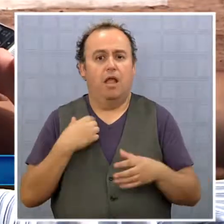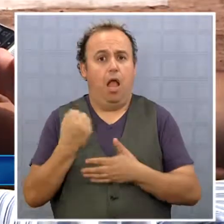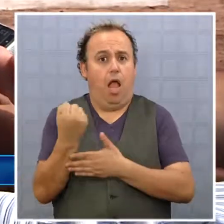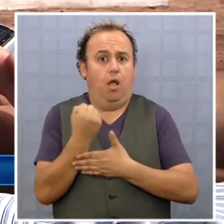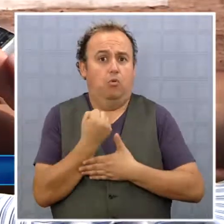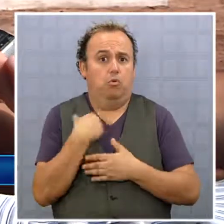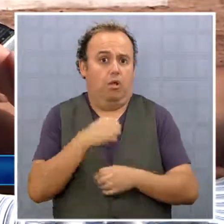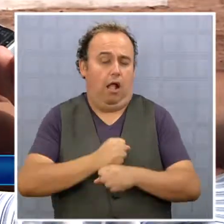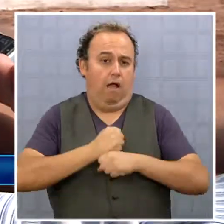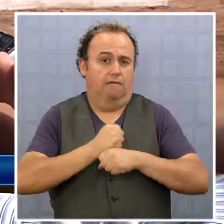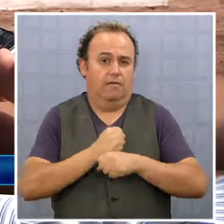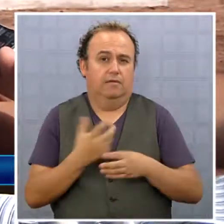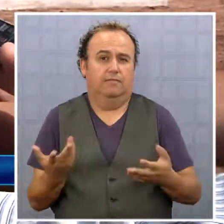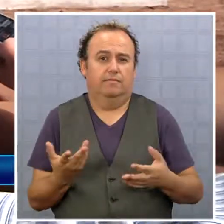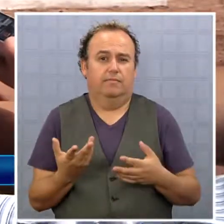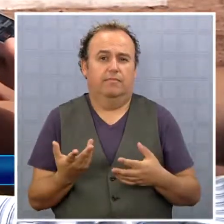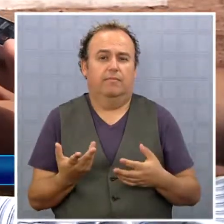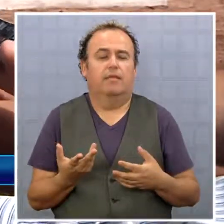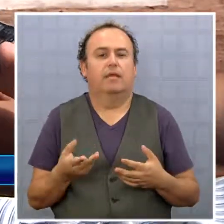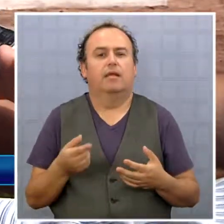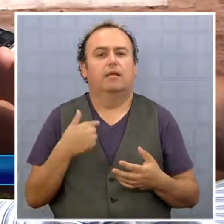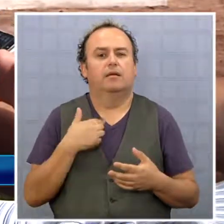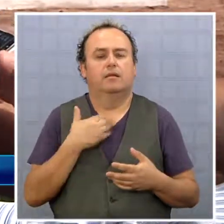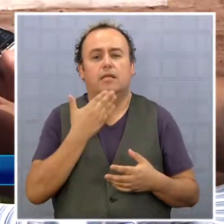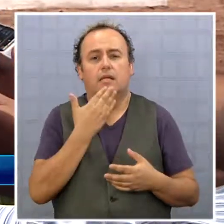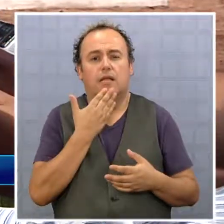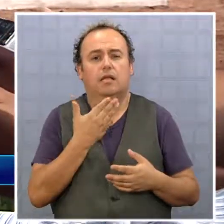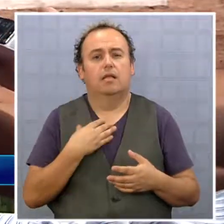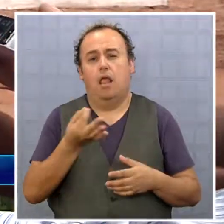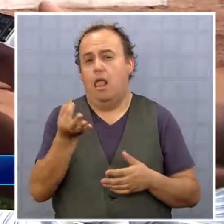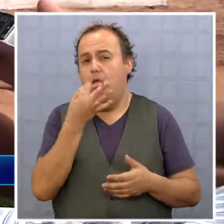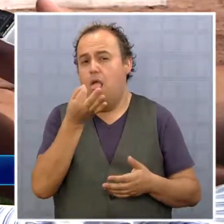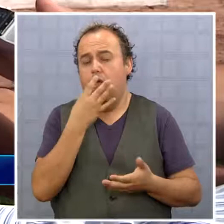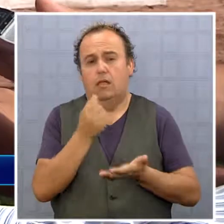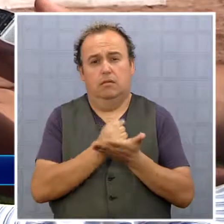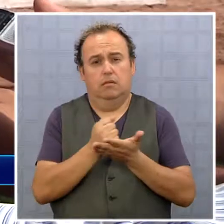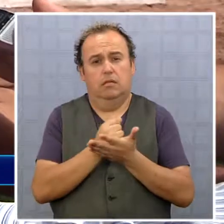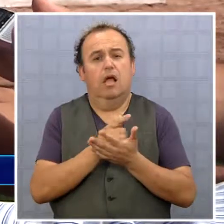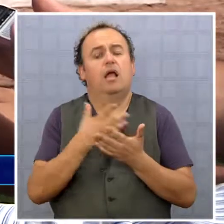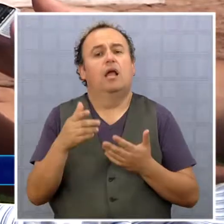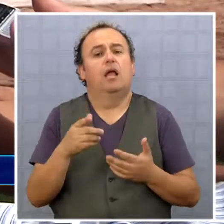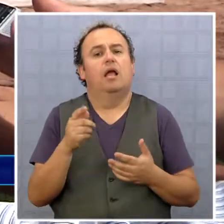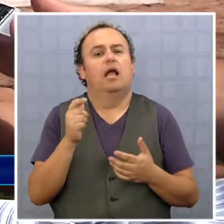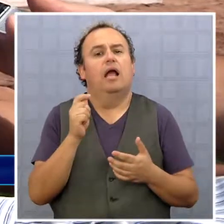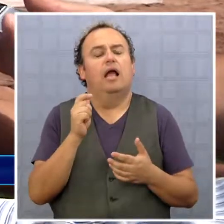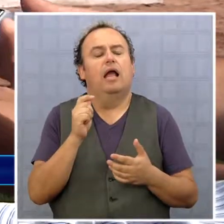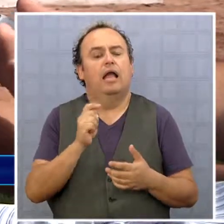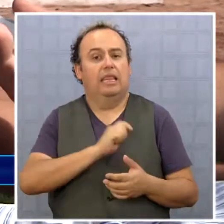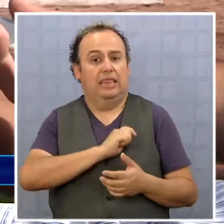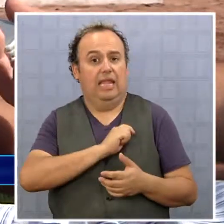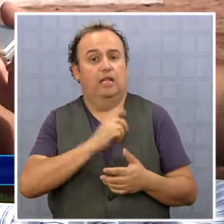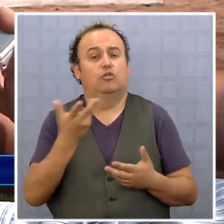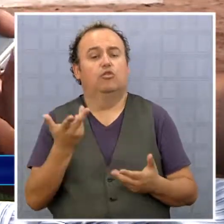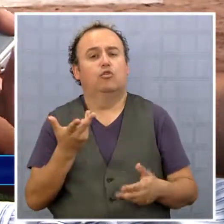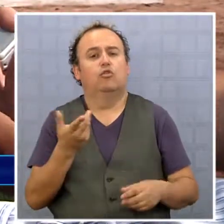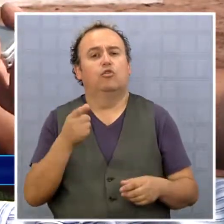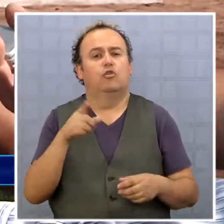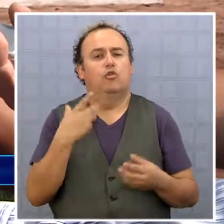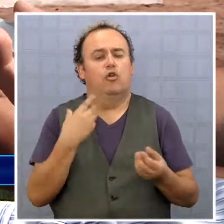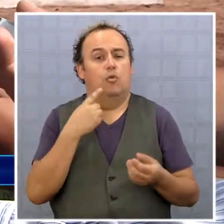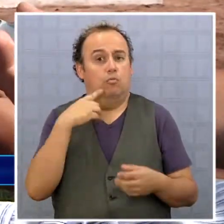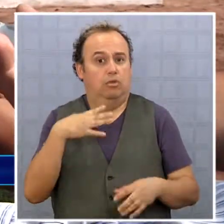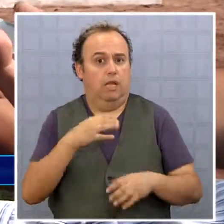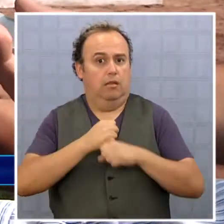ha ayudado hipoterapia, porque también tengo ayuda de mis medicamentos y lo que me da Teletón las sesiones, pero hipoterapia ha sido